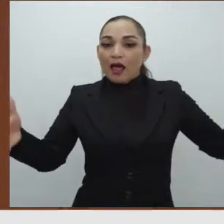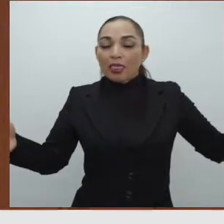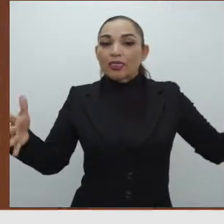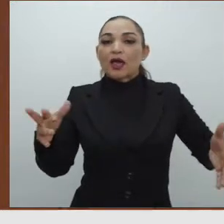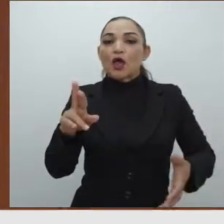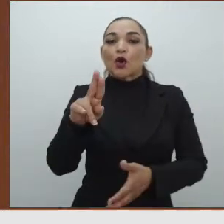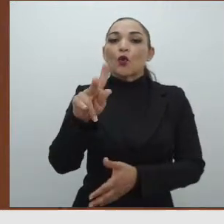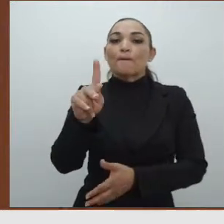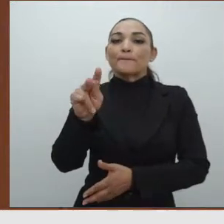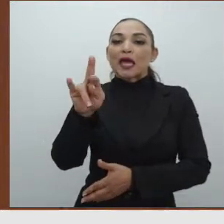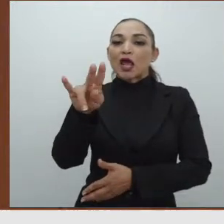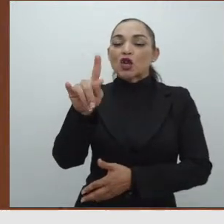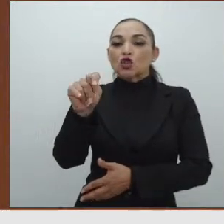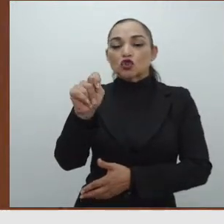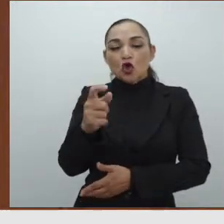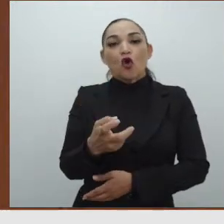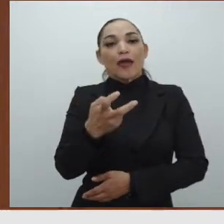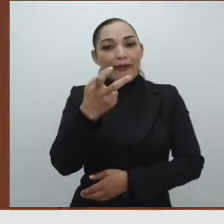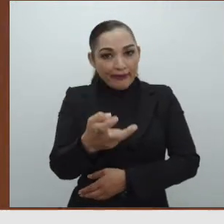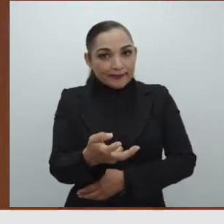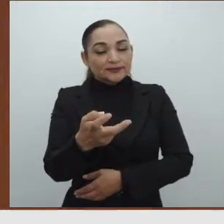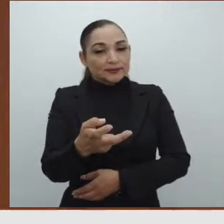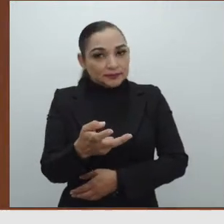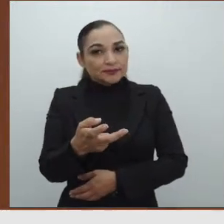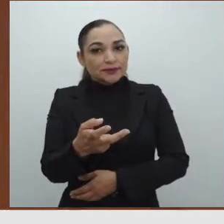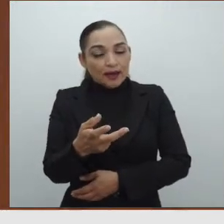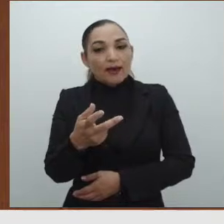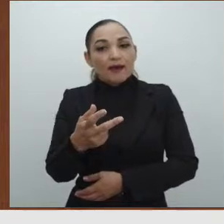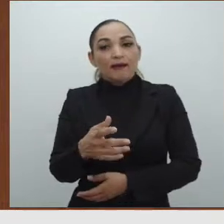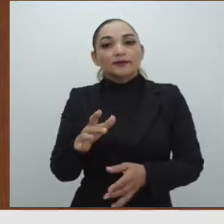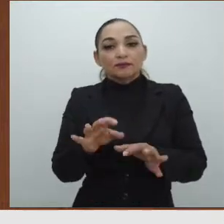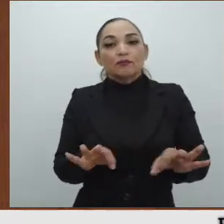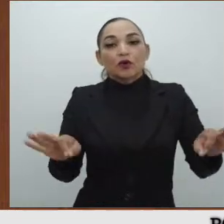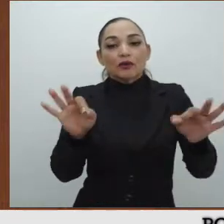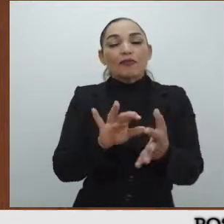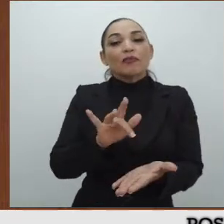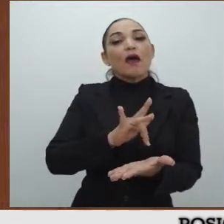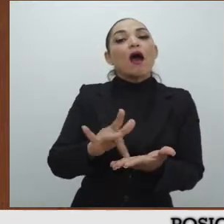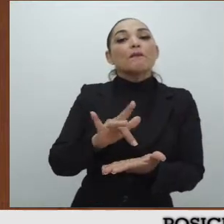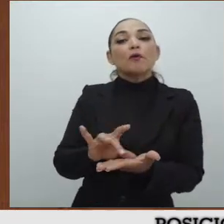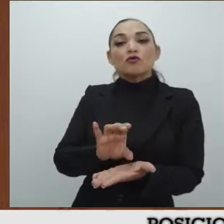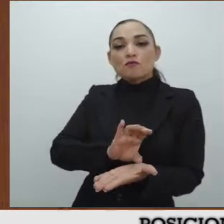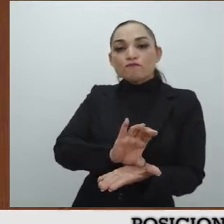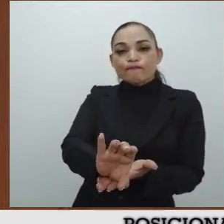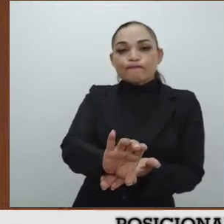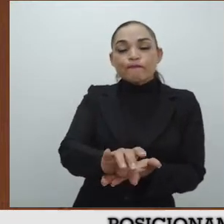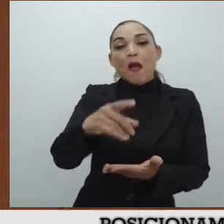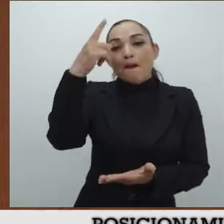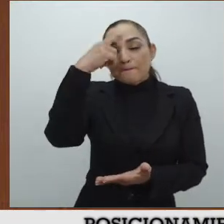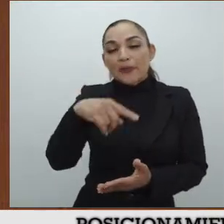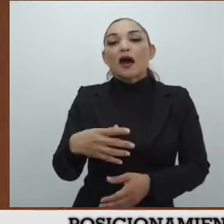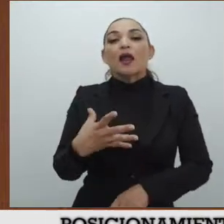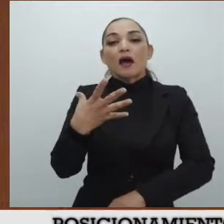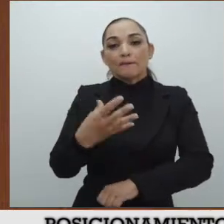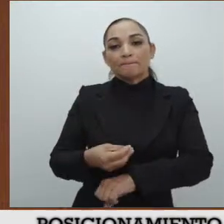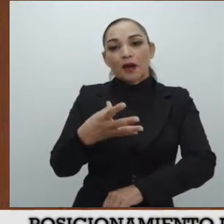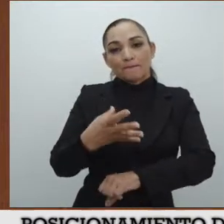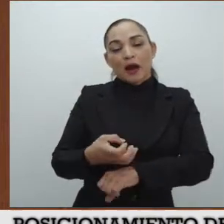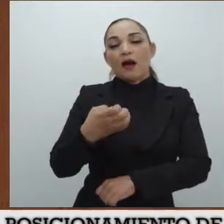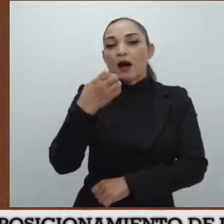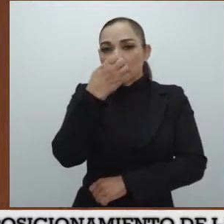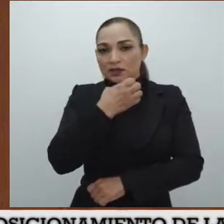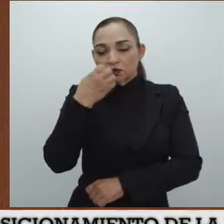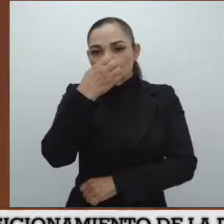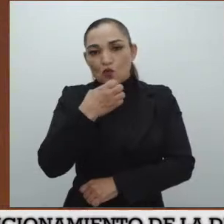recurso y eso sería una muy buena aportación para que ayudaran, para que las escuelas estuvieran pues